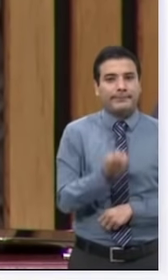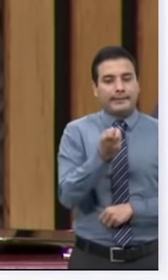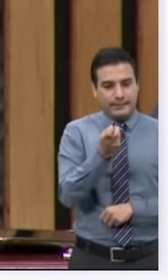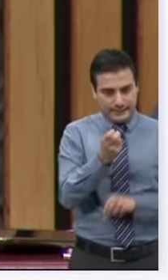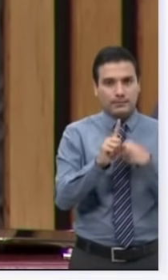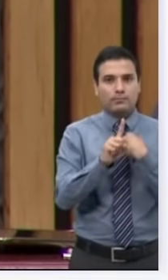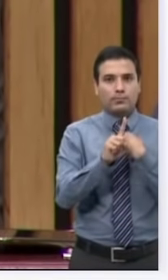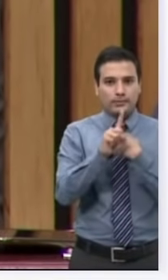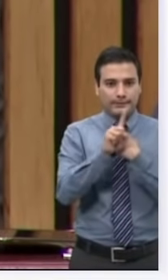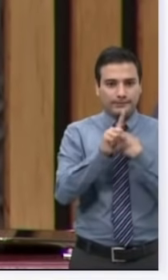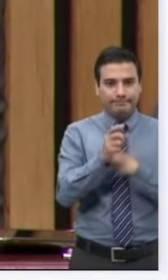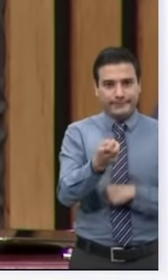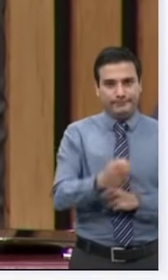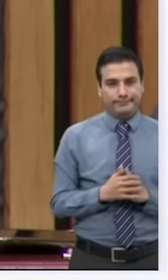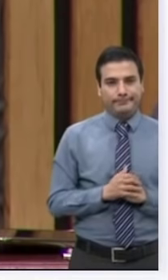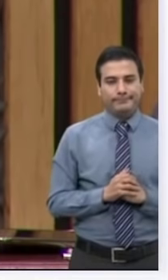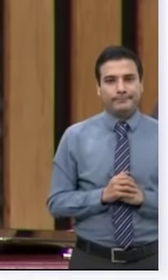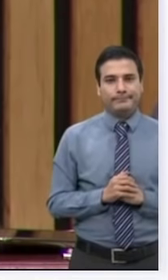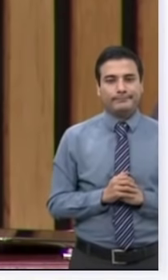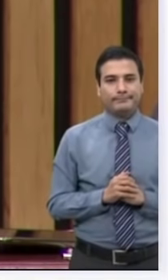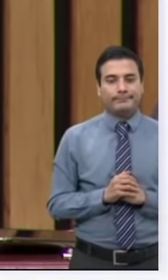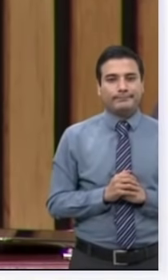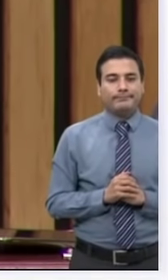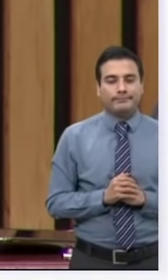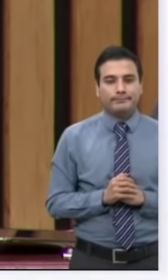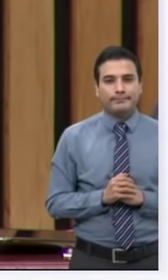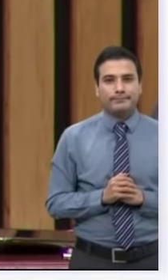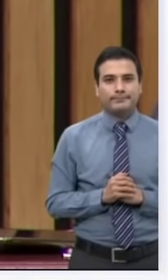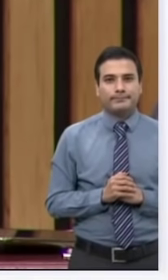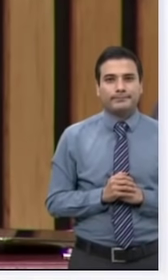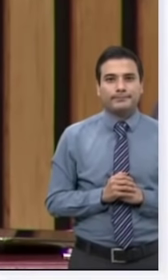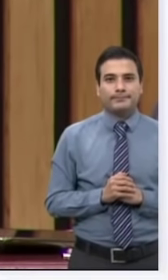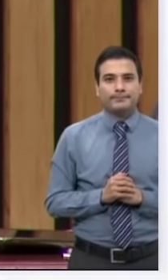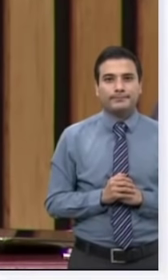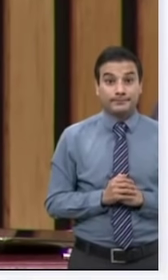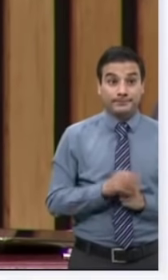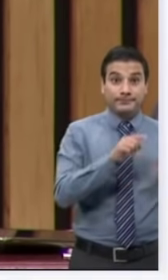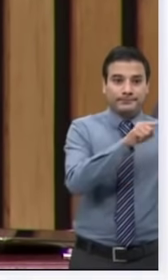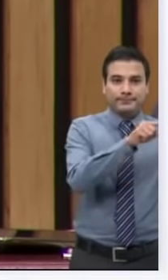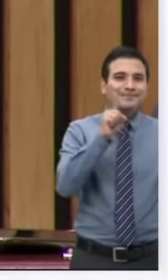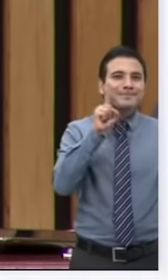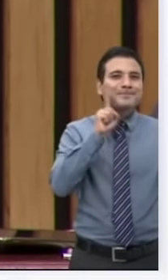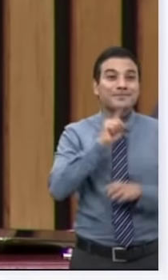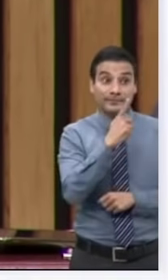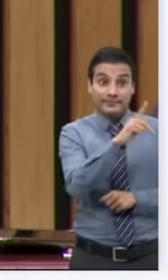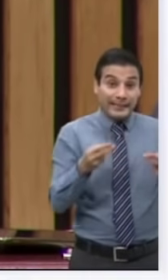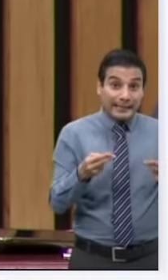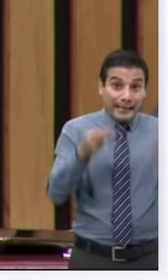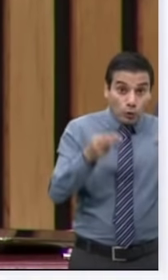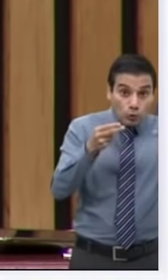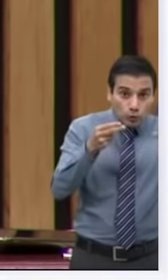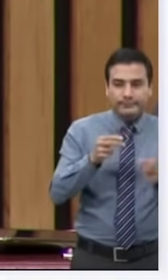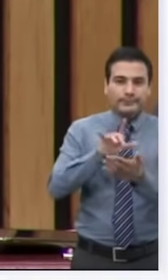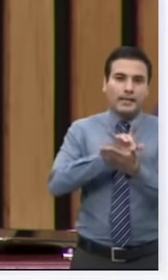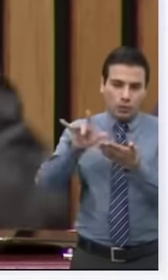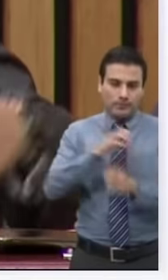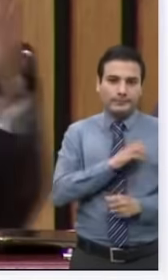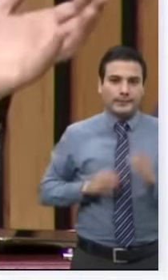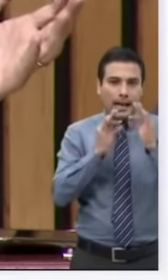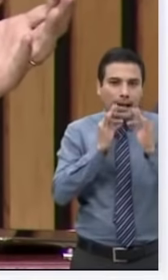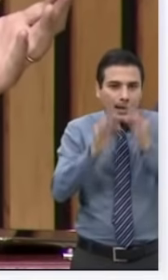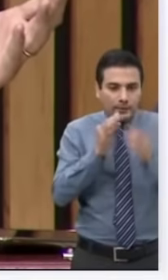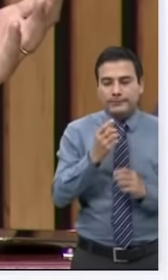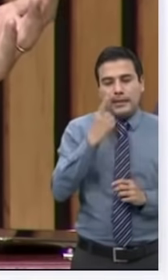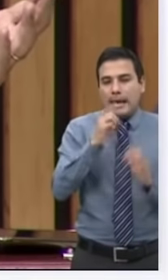problema que el negocio se puso al servicio de la campaña si hubiera sido